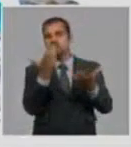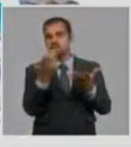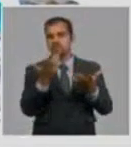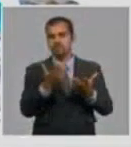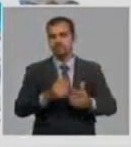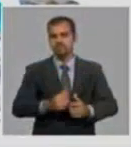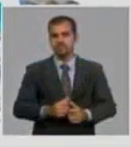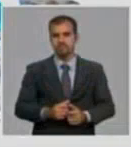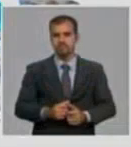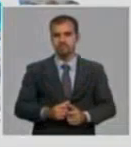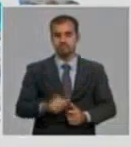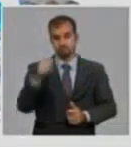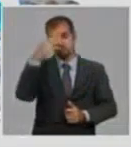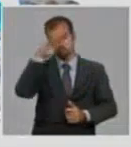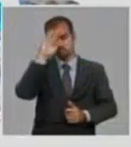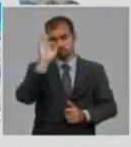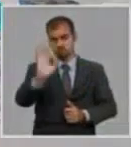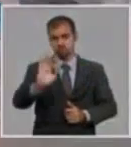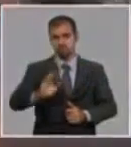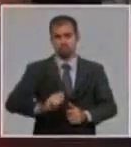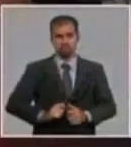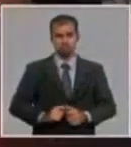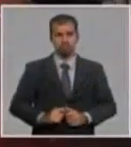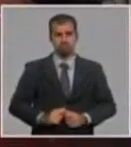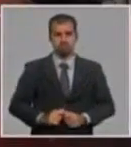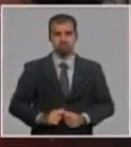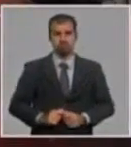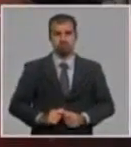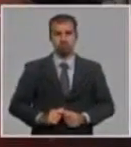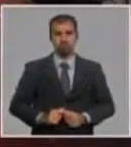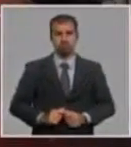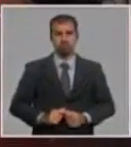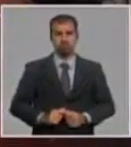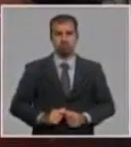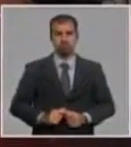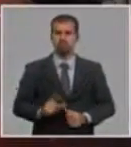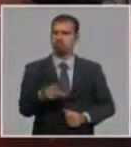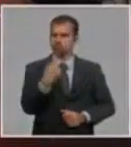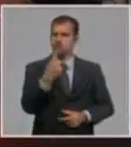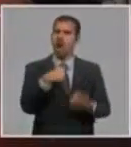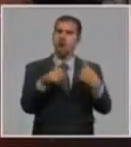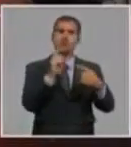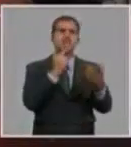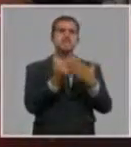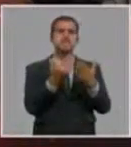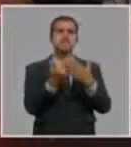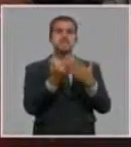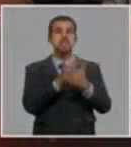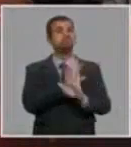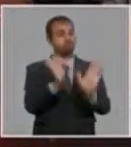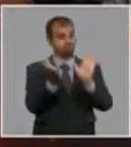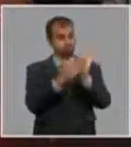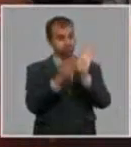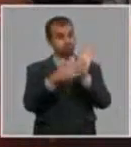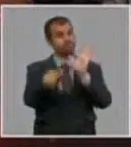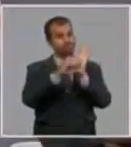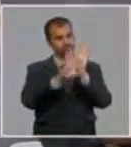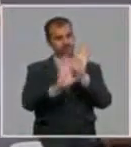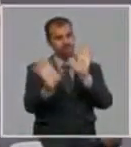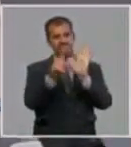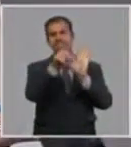la República de Cuba, y tenemos varios ensayos que están acreditados por la ISO